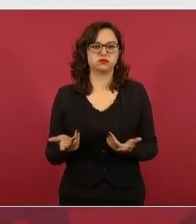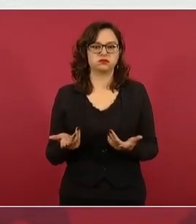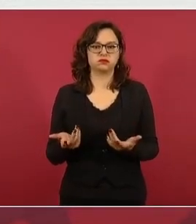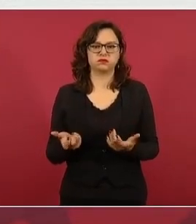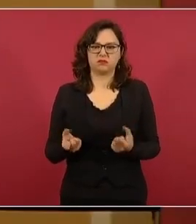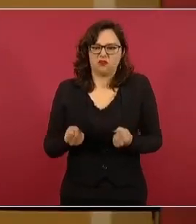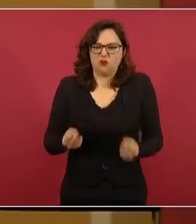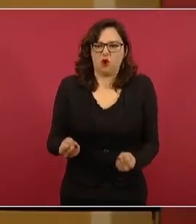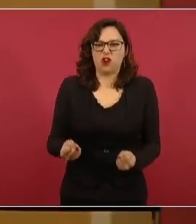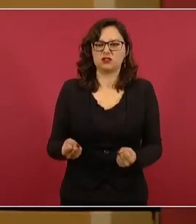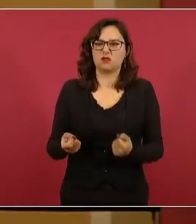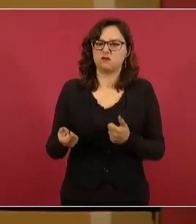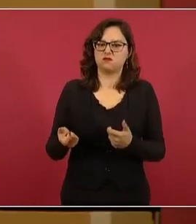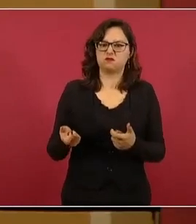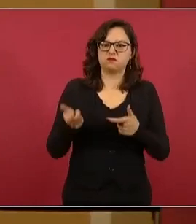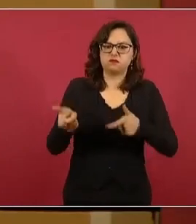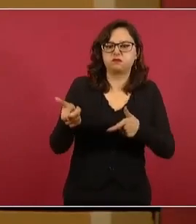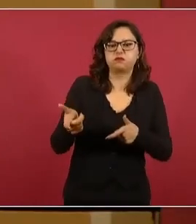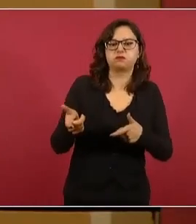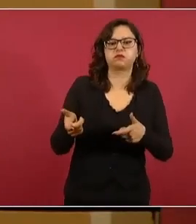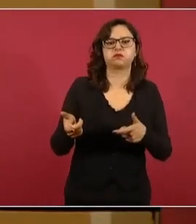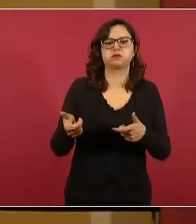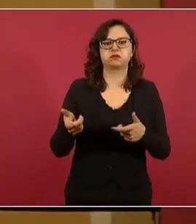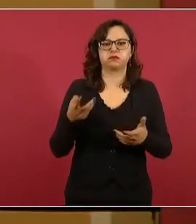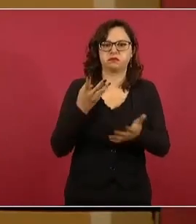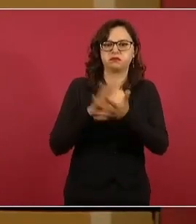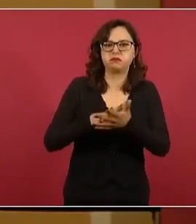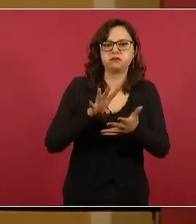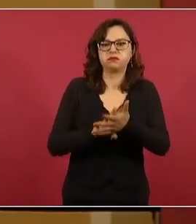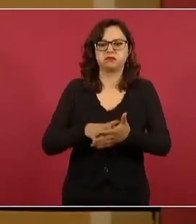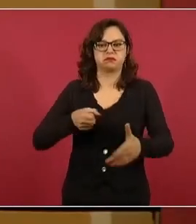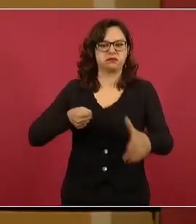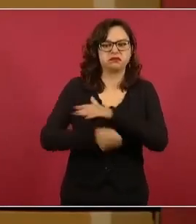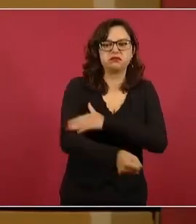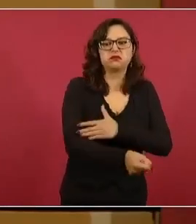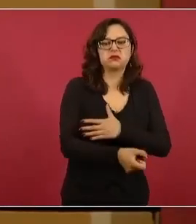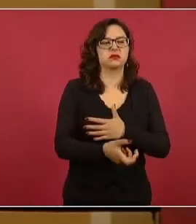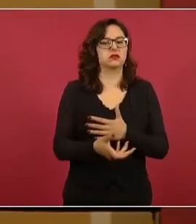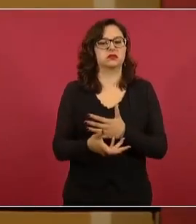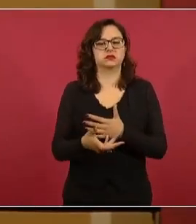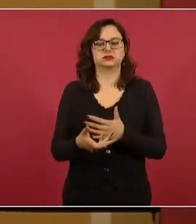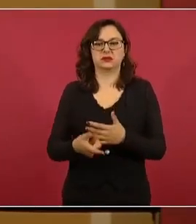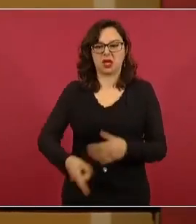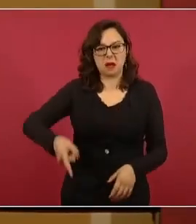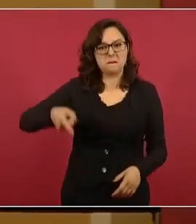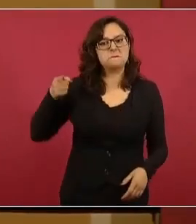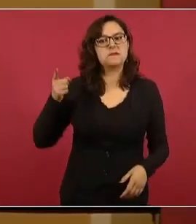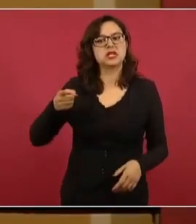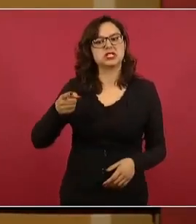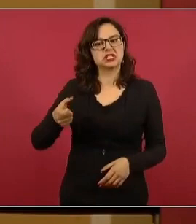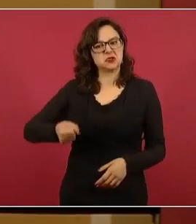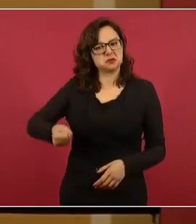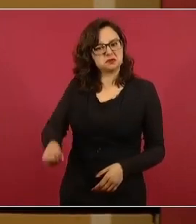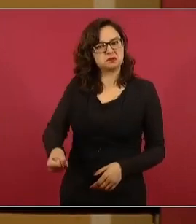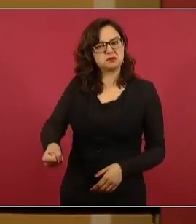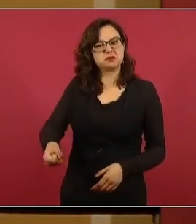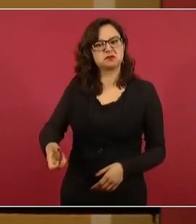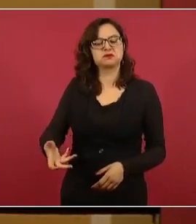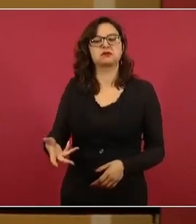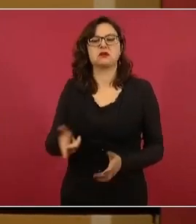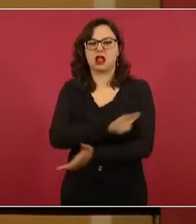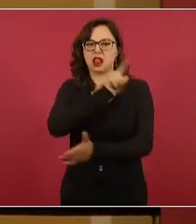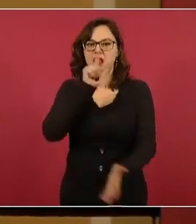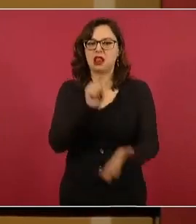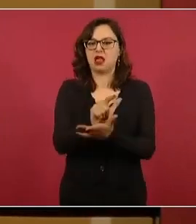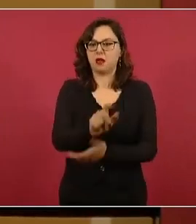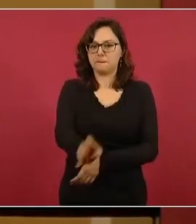con el uso de la fuerza, con cárceles, con amenazas de mano dura, con leyes